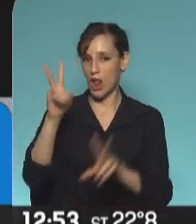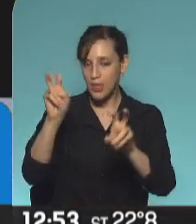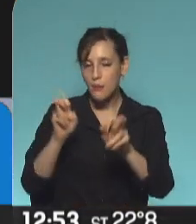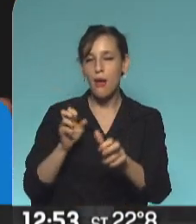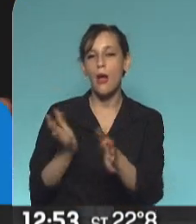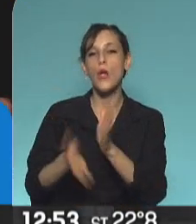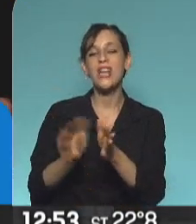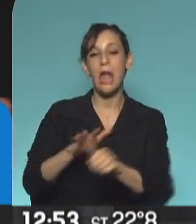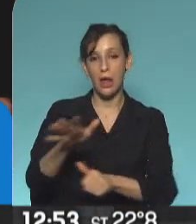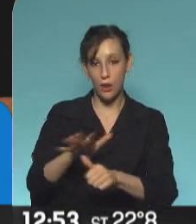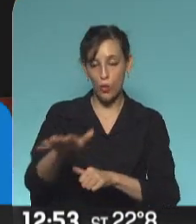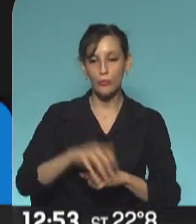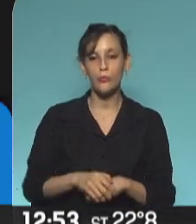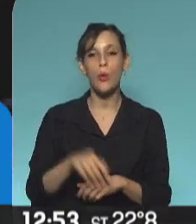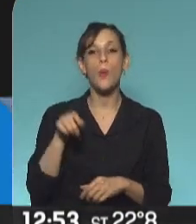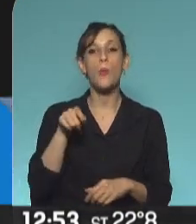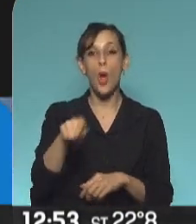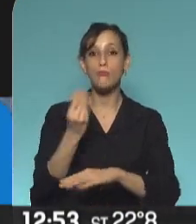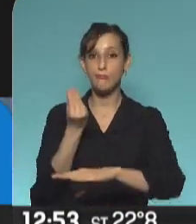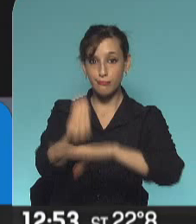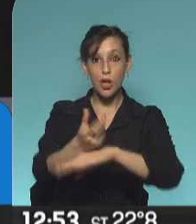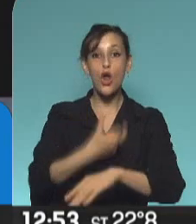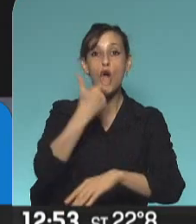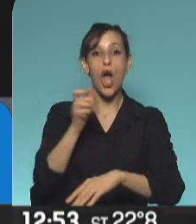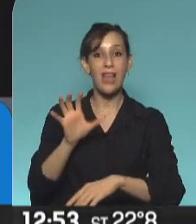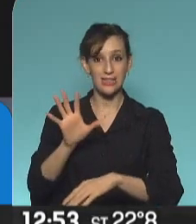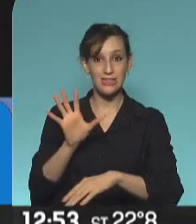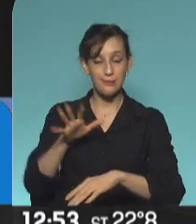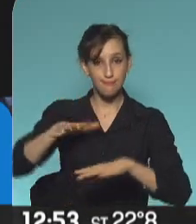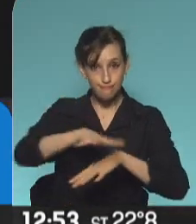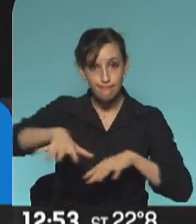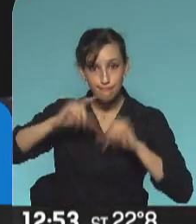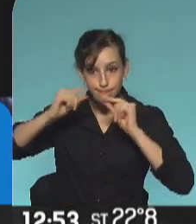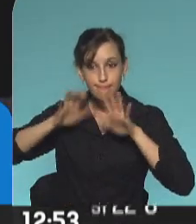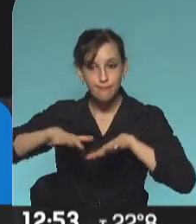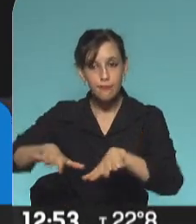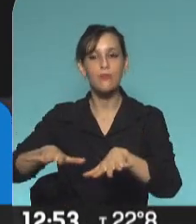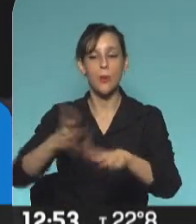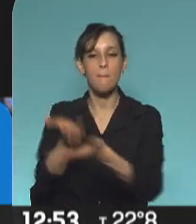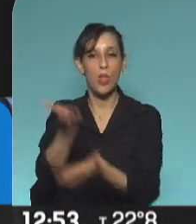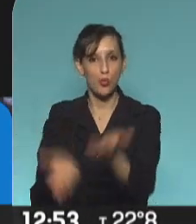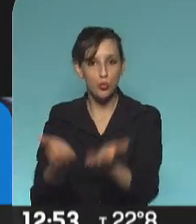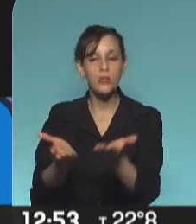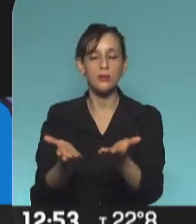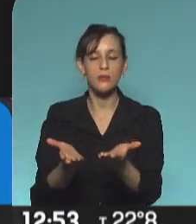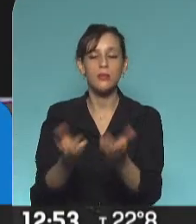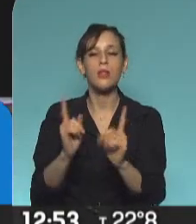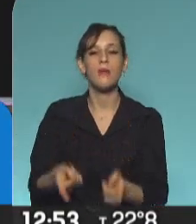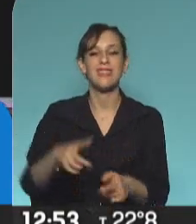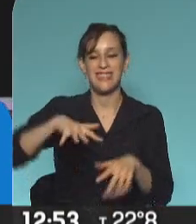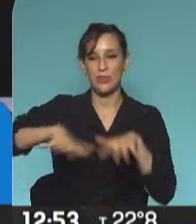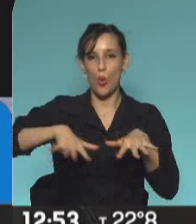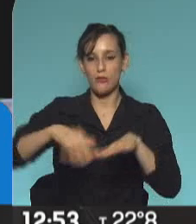en este momento pues tú viste en rojas esto con la familia estuviste en el lugar estuviste conviviendo con el ámbito